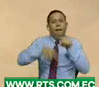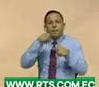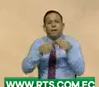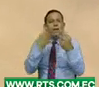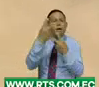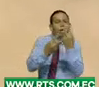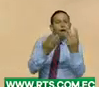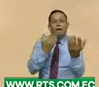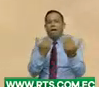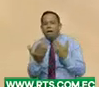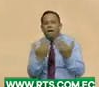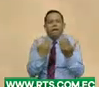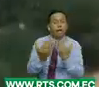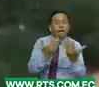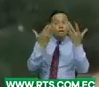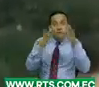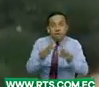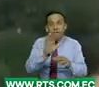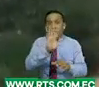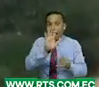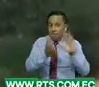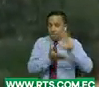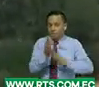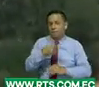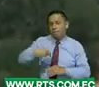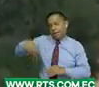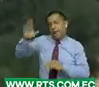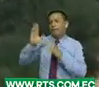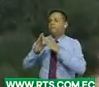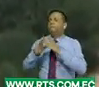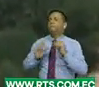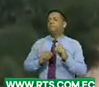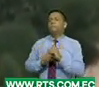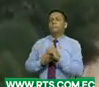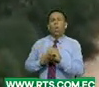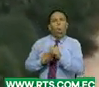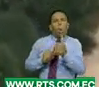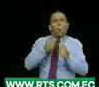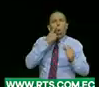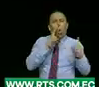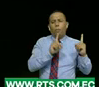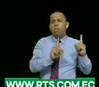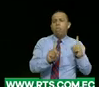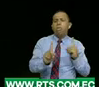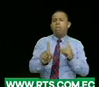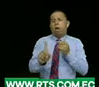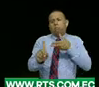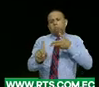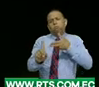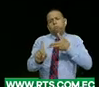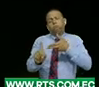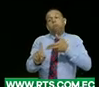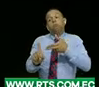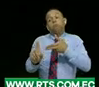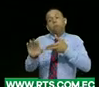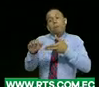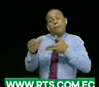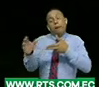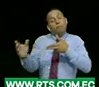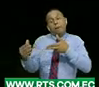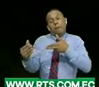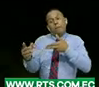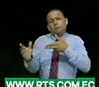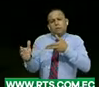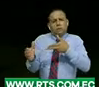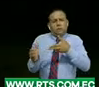y ya iba de regreso cuando el sospechoso se le acercó lo amenazó con un arma lo obligó a subir a su